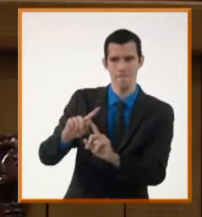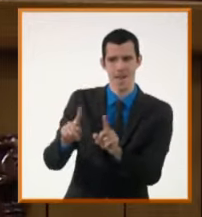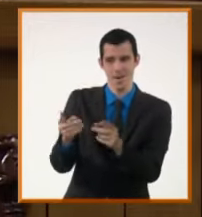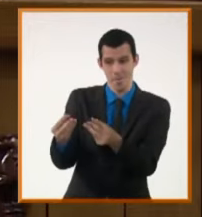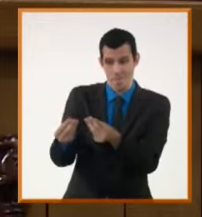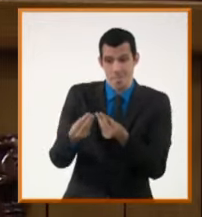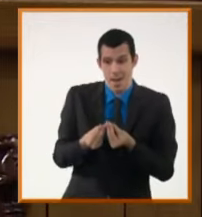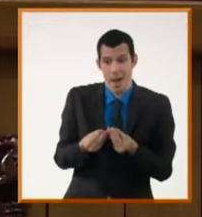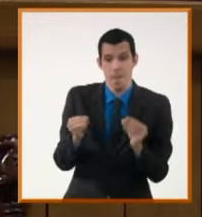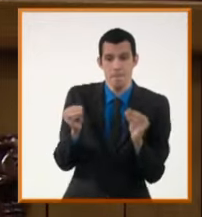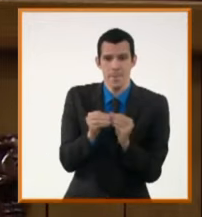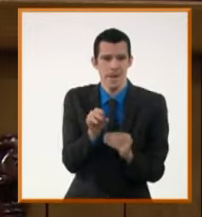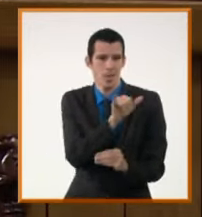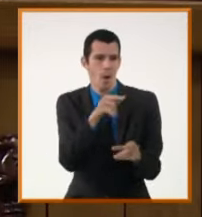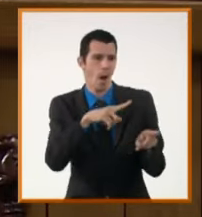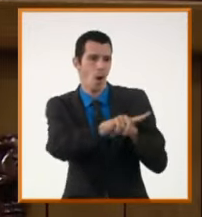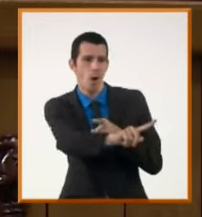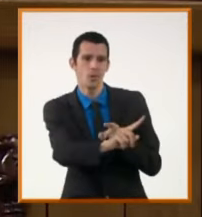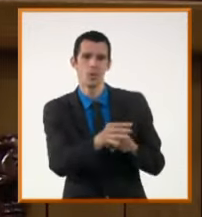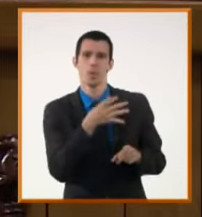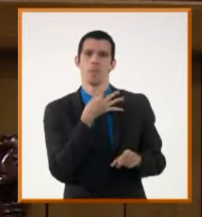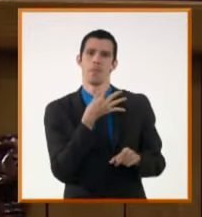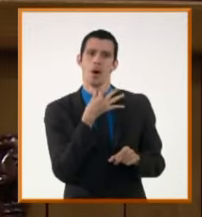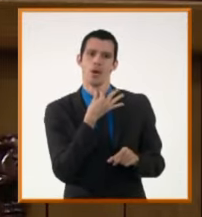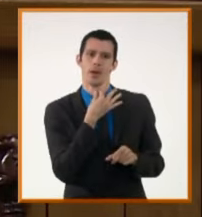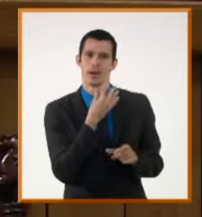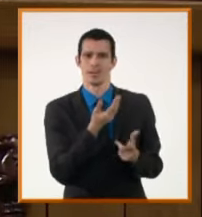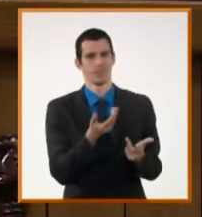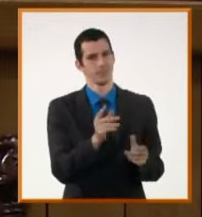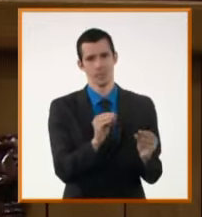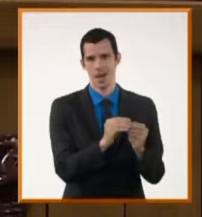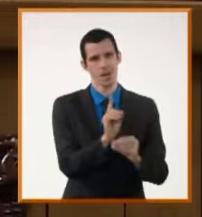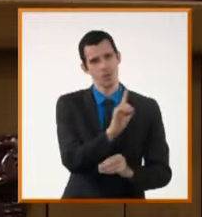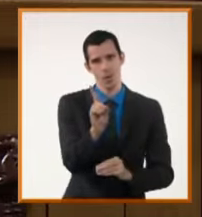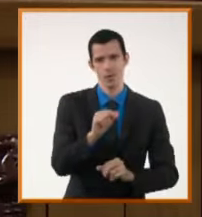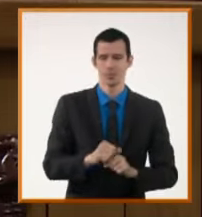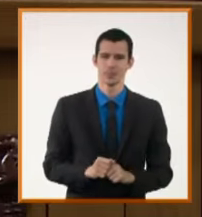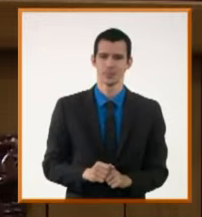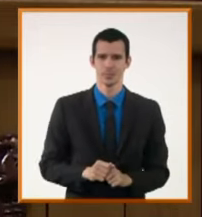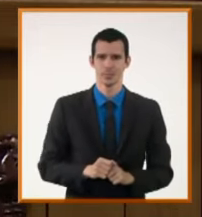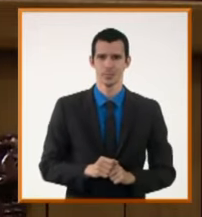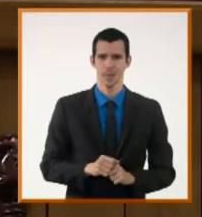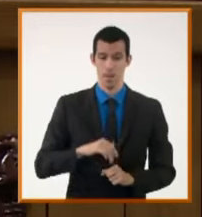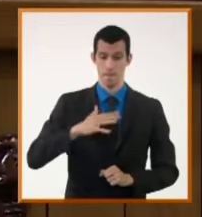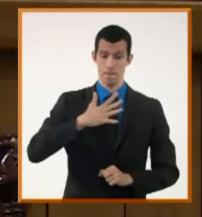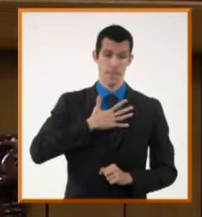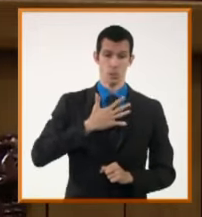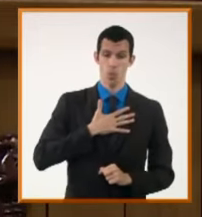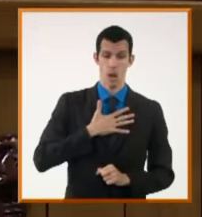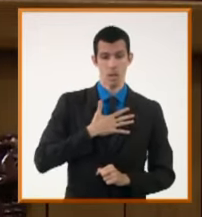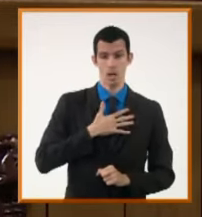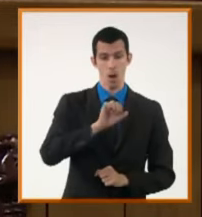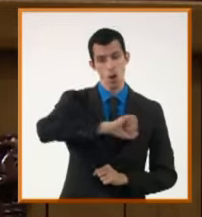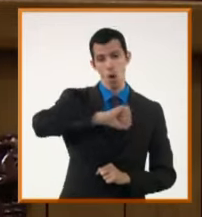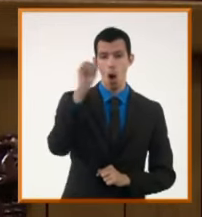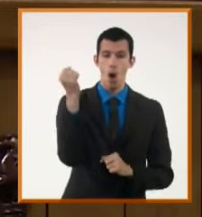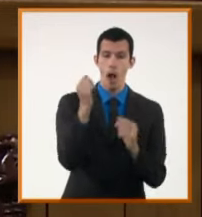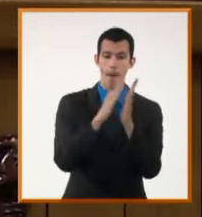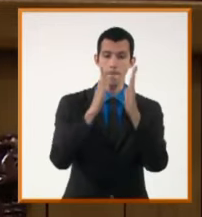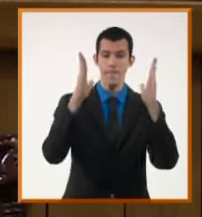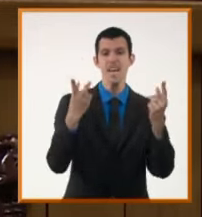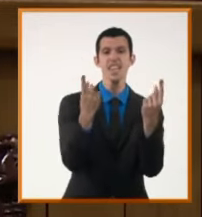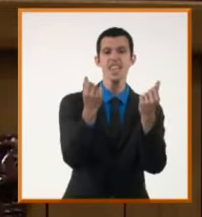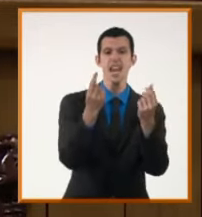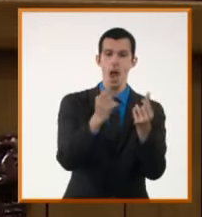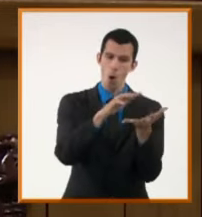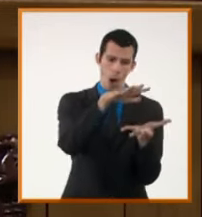en informar a la ONEI. Todo el mundo sabe aquí que una empresa dejó de informar a la ONEI y hay que hacer un análisis y